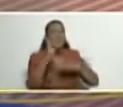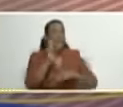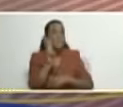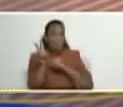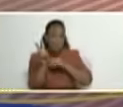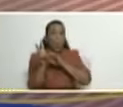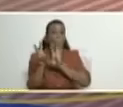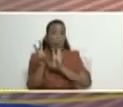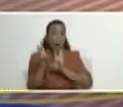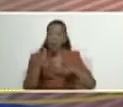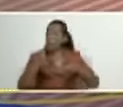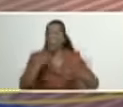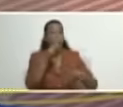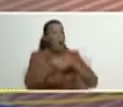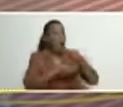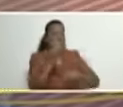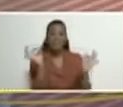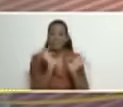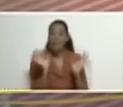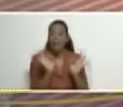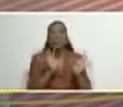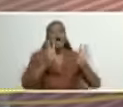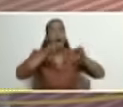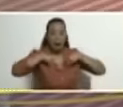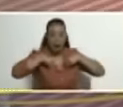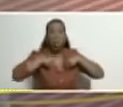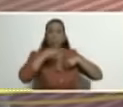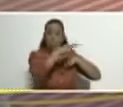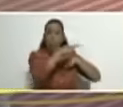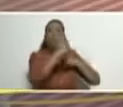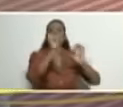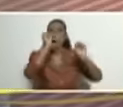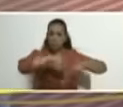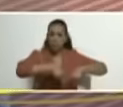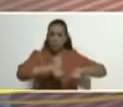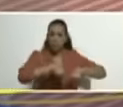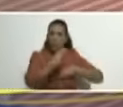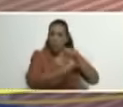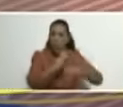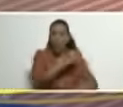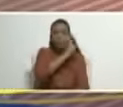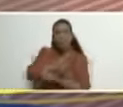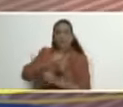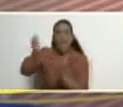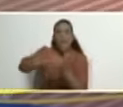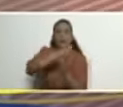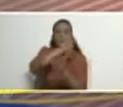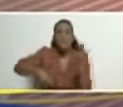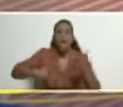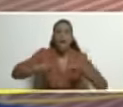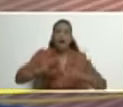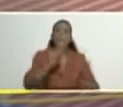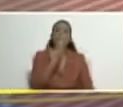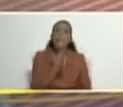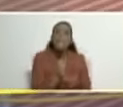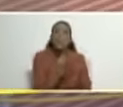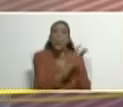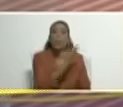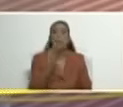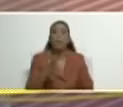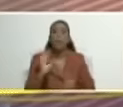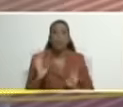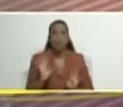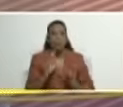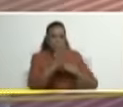Venezuela no hace lo que establece el gobierno de Estados Unidos, ellos eliminarían la licencia 44.